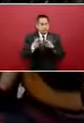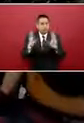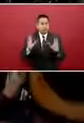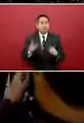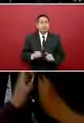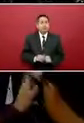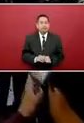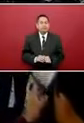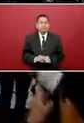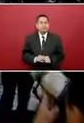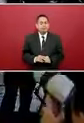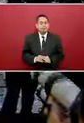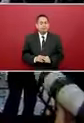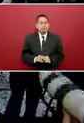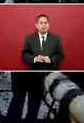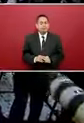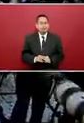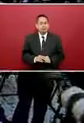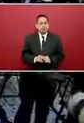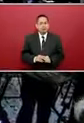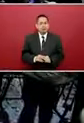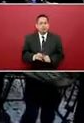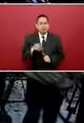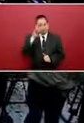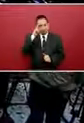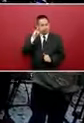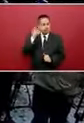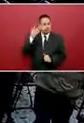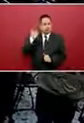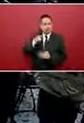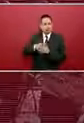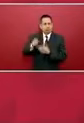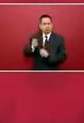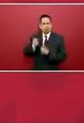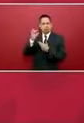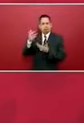sí que como el poema de Guillén,